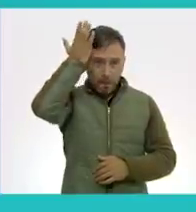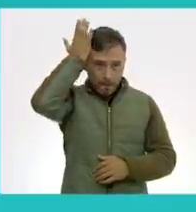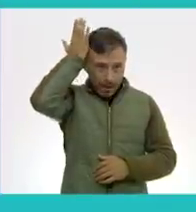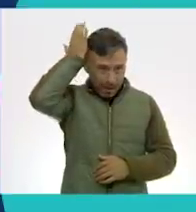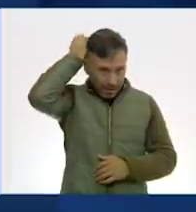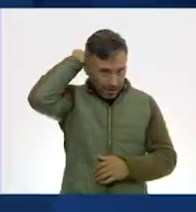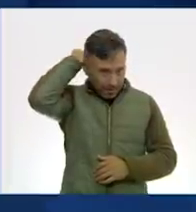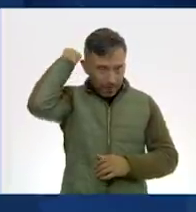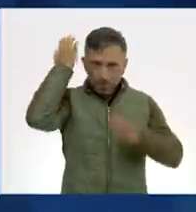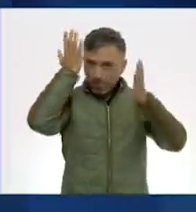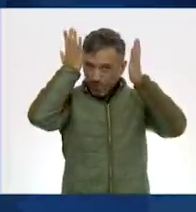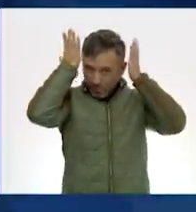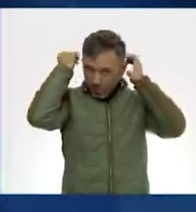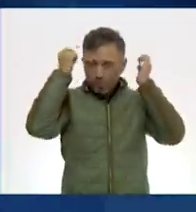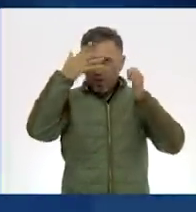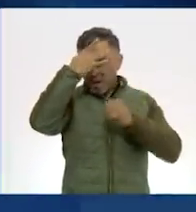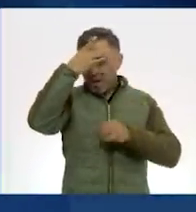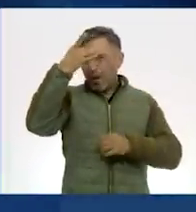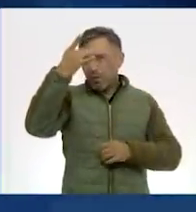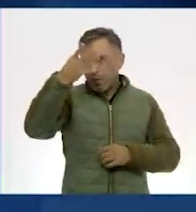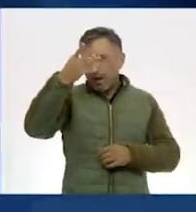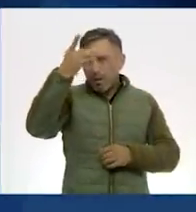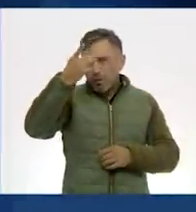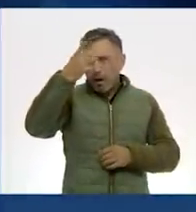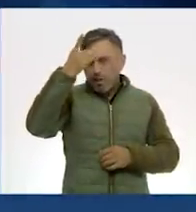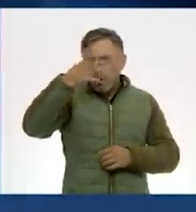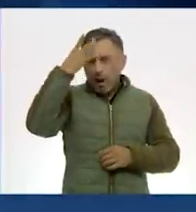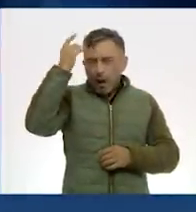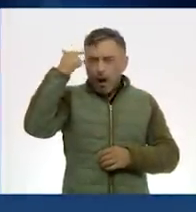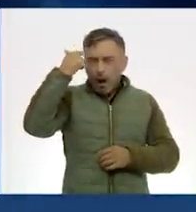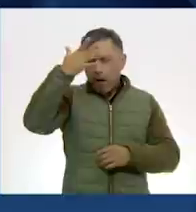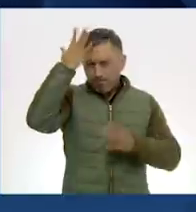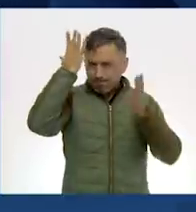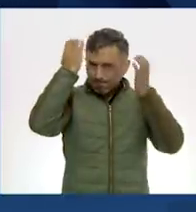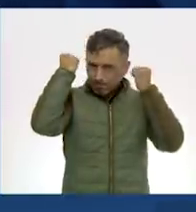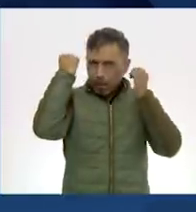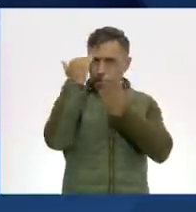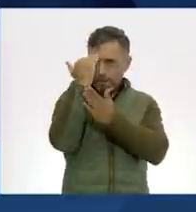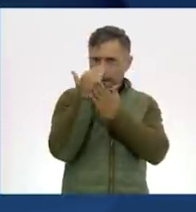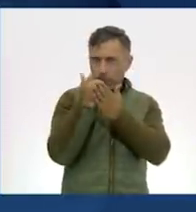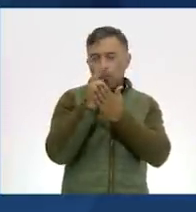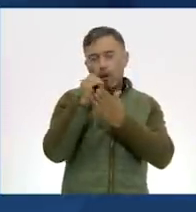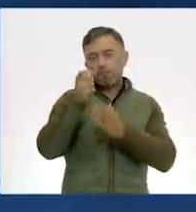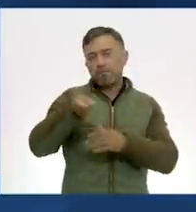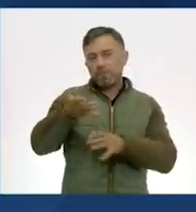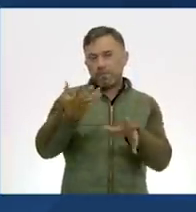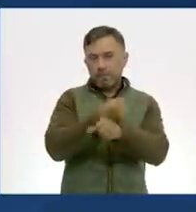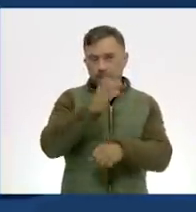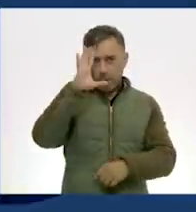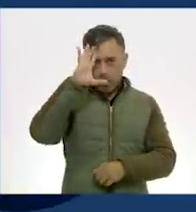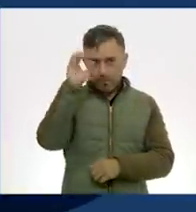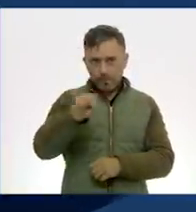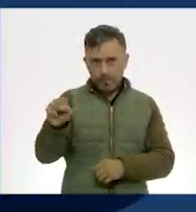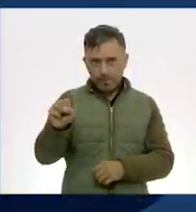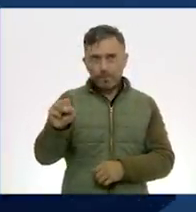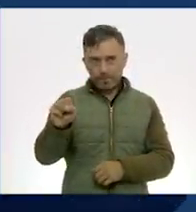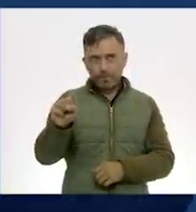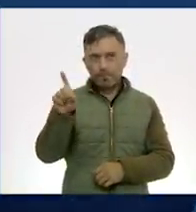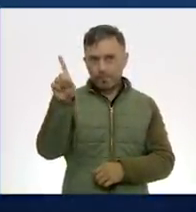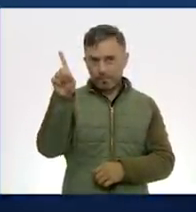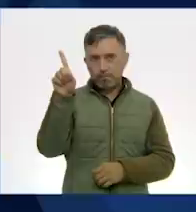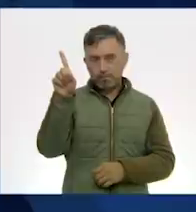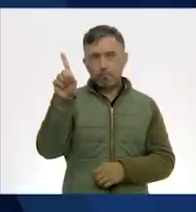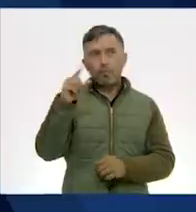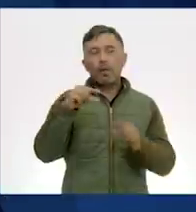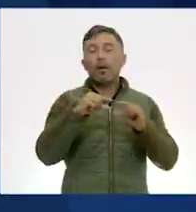muchísimo la cabeza, es José María Morelos y Pavón. Entonces aquí voy a colocar debajo su nombre. Tú en casa